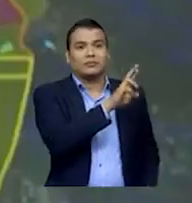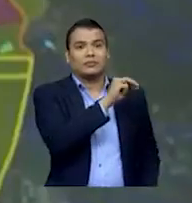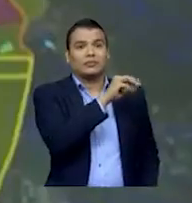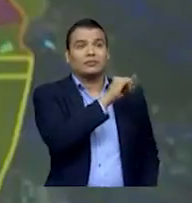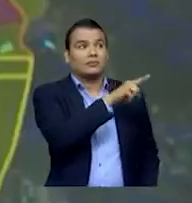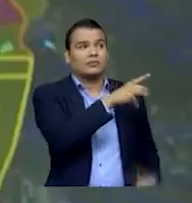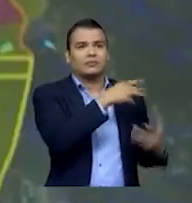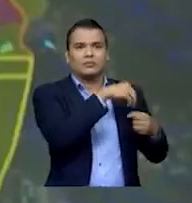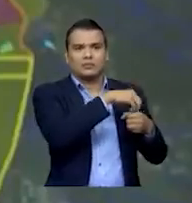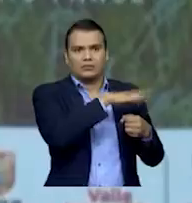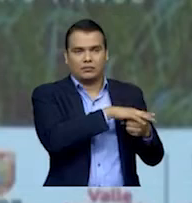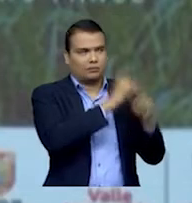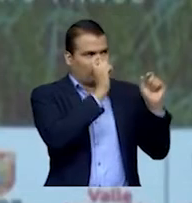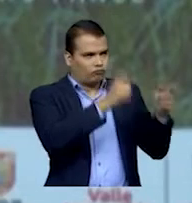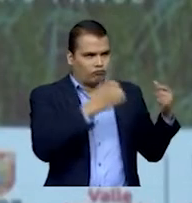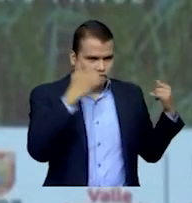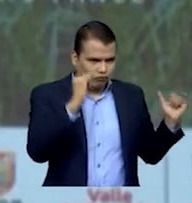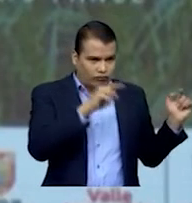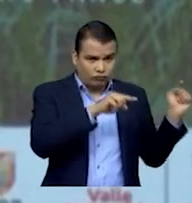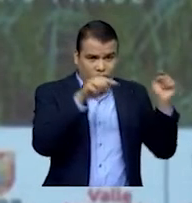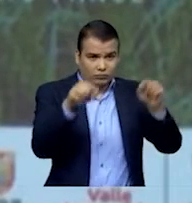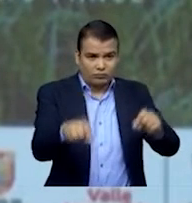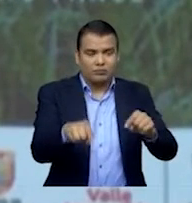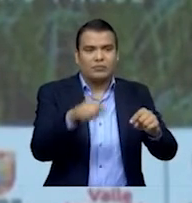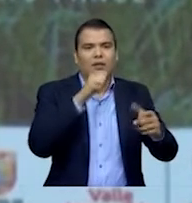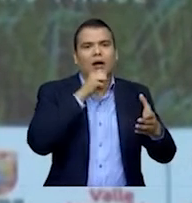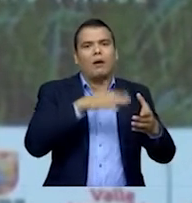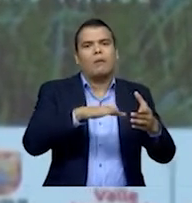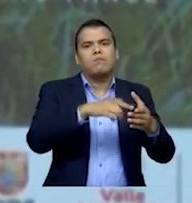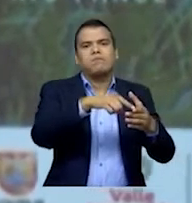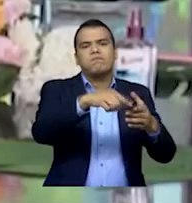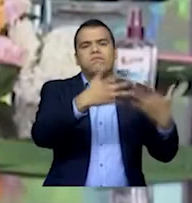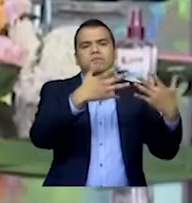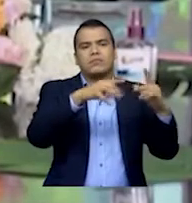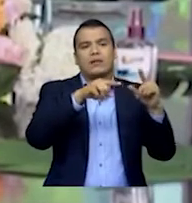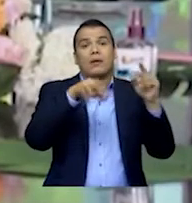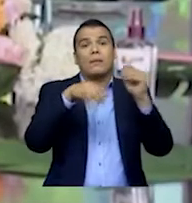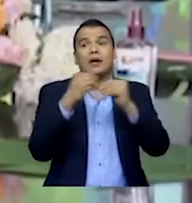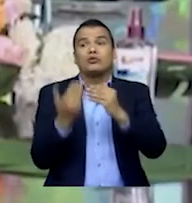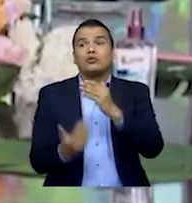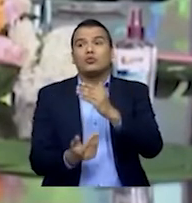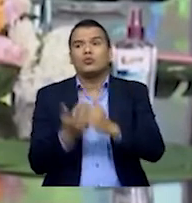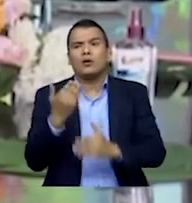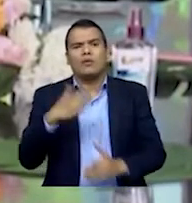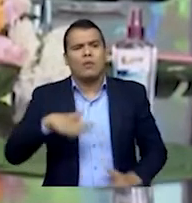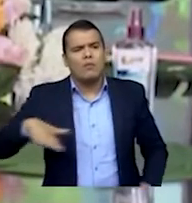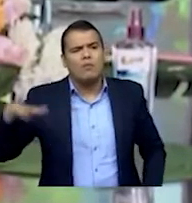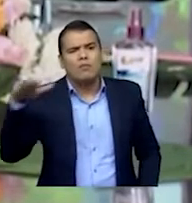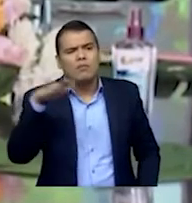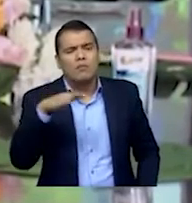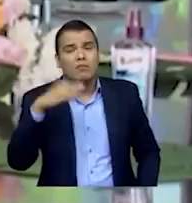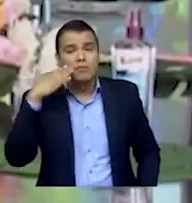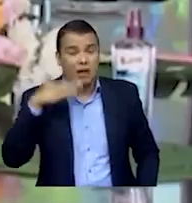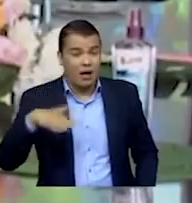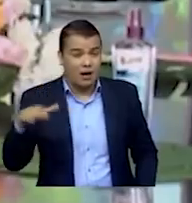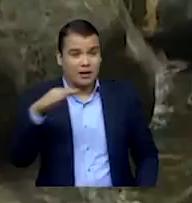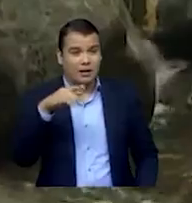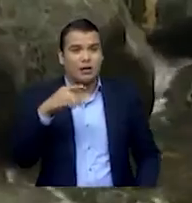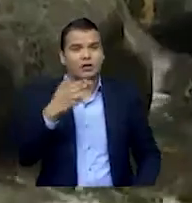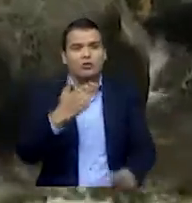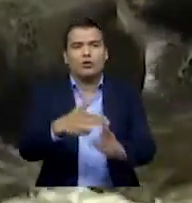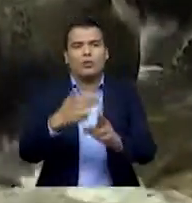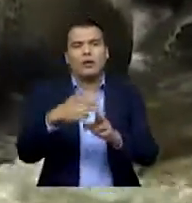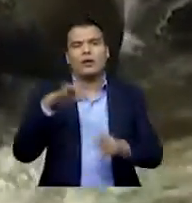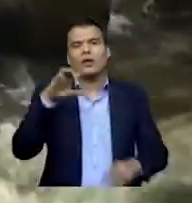vamos a empezar a proteger toda la parte baja y vamos a crear ahorita corazón de pan sé que es un proyecto que vamos a sacar a cdc